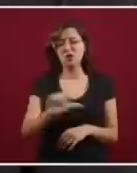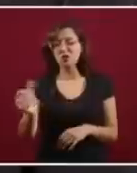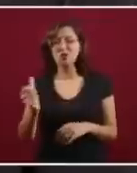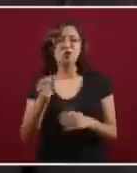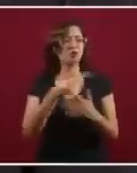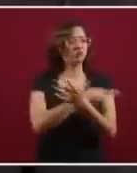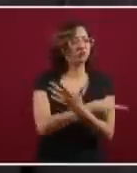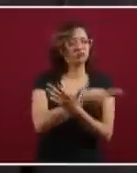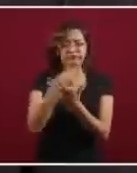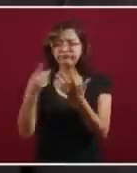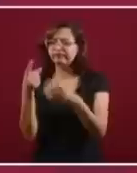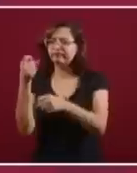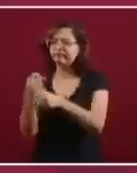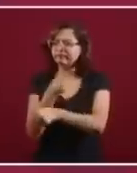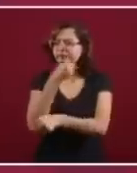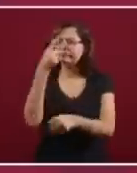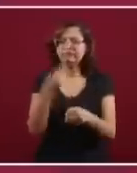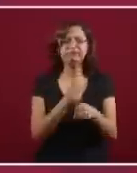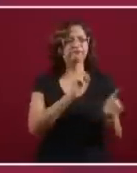vías